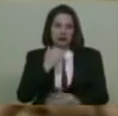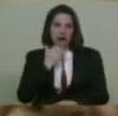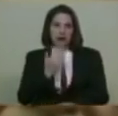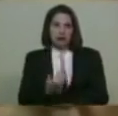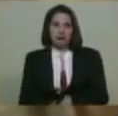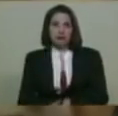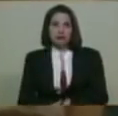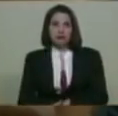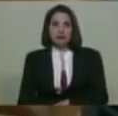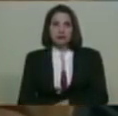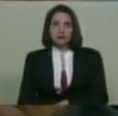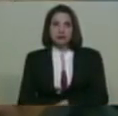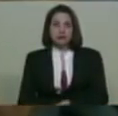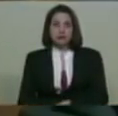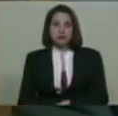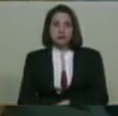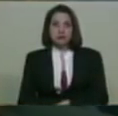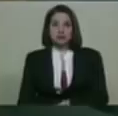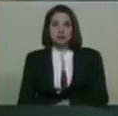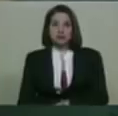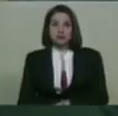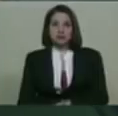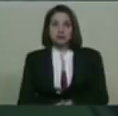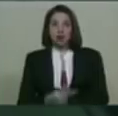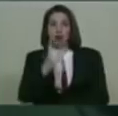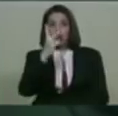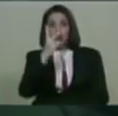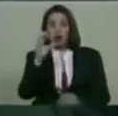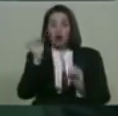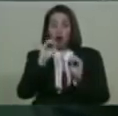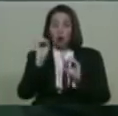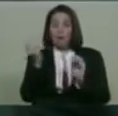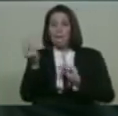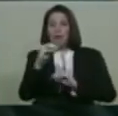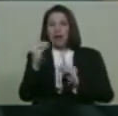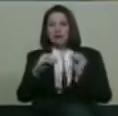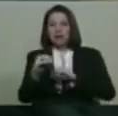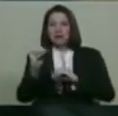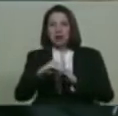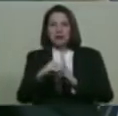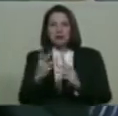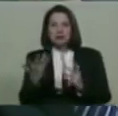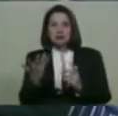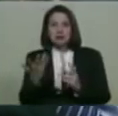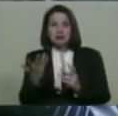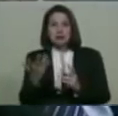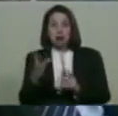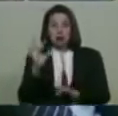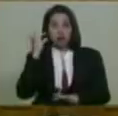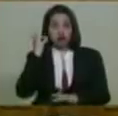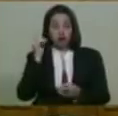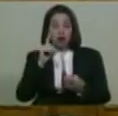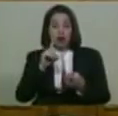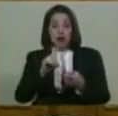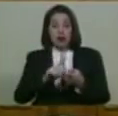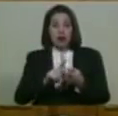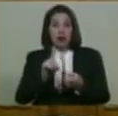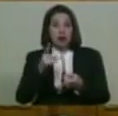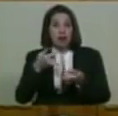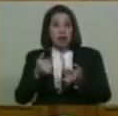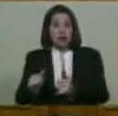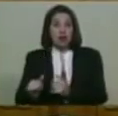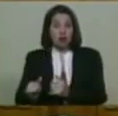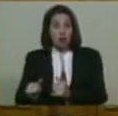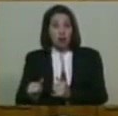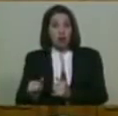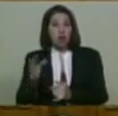que esté compuesto por dos, a veces está compuesta por una compañera y su hijo, dos